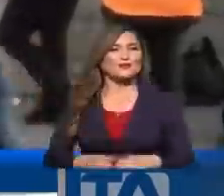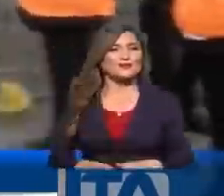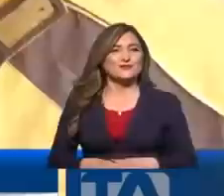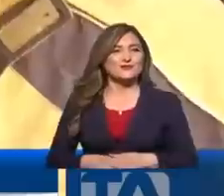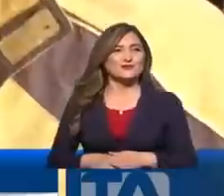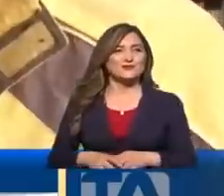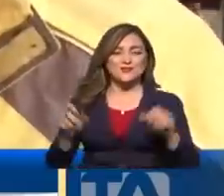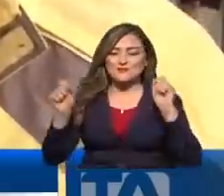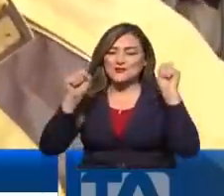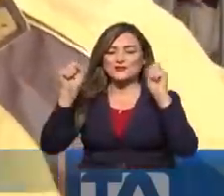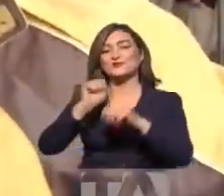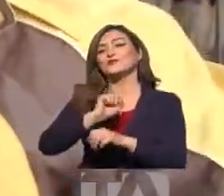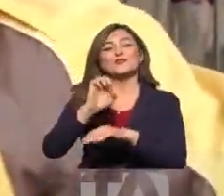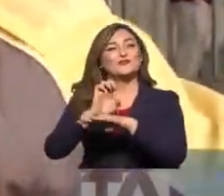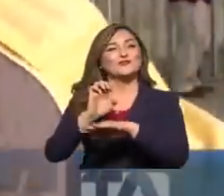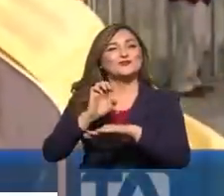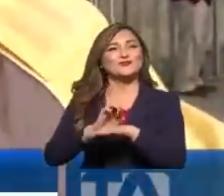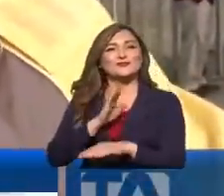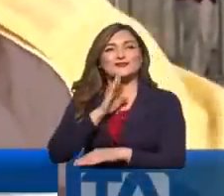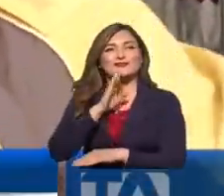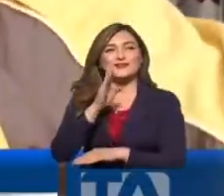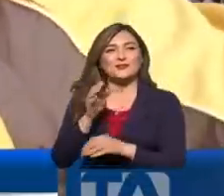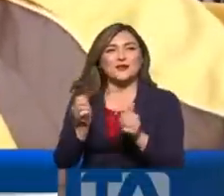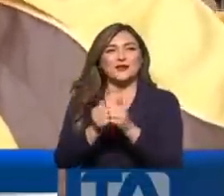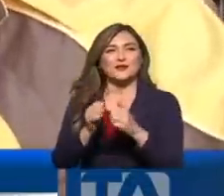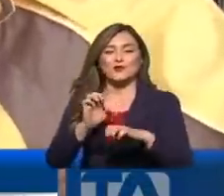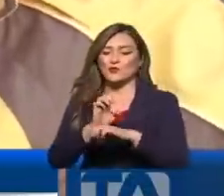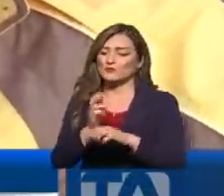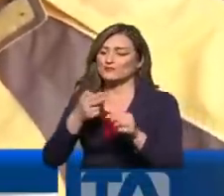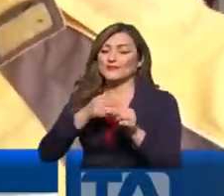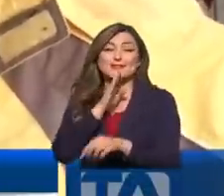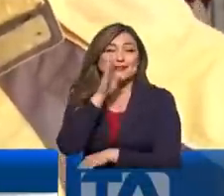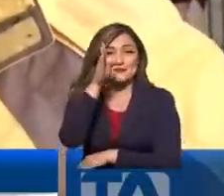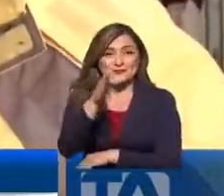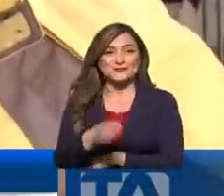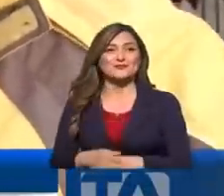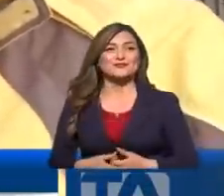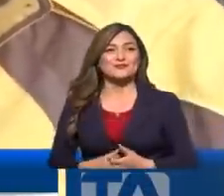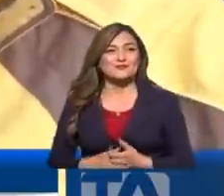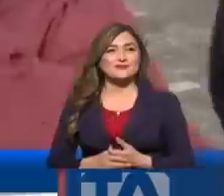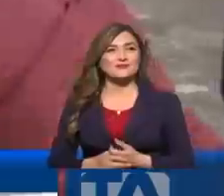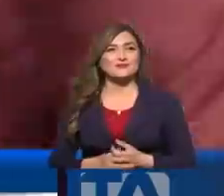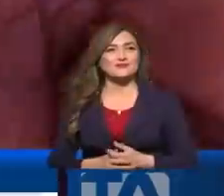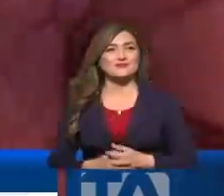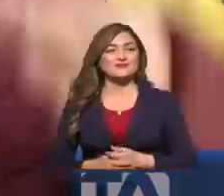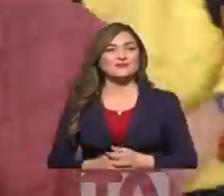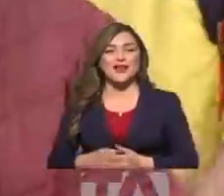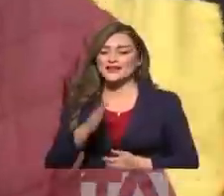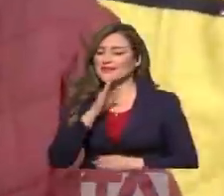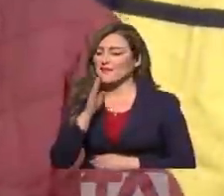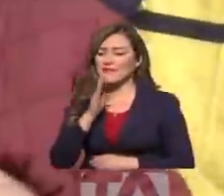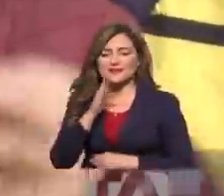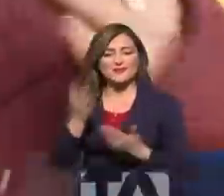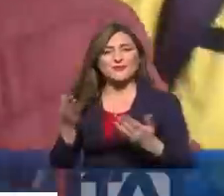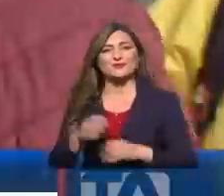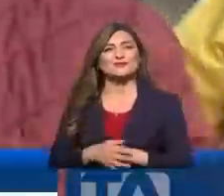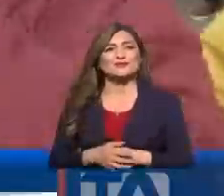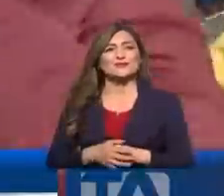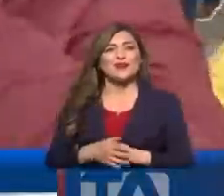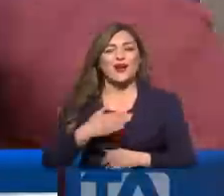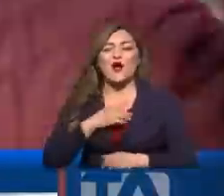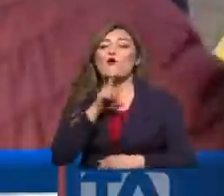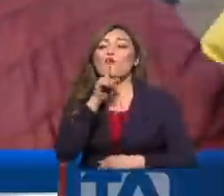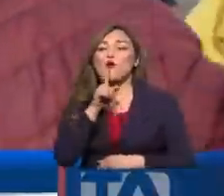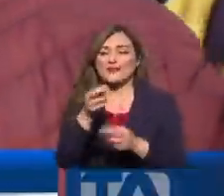¡Arriba! Yo nunca me he perdido un partido de eliminatorias y no me podría tampoco perder ahora. Eso es un regalo, hoy estoy de cumpleaños